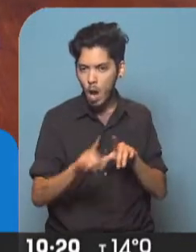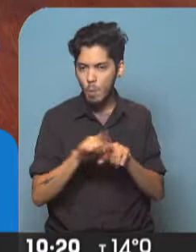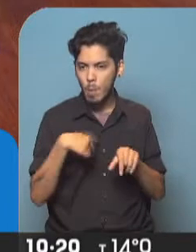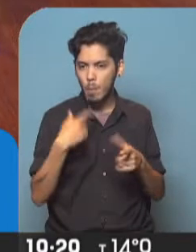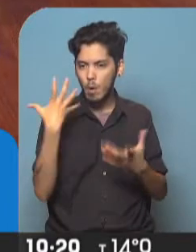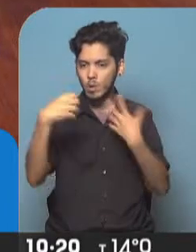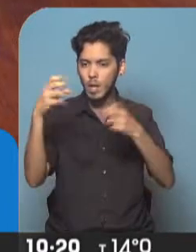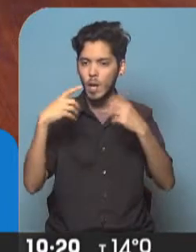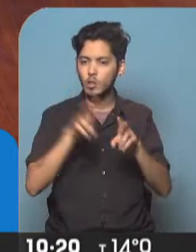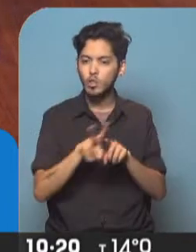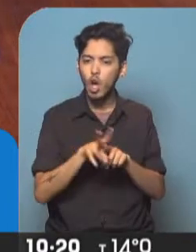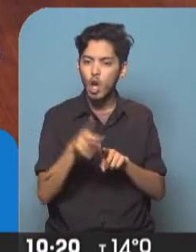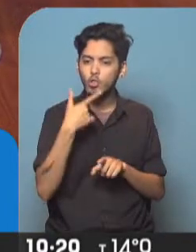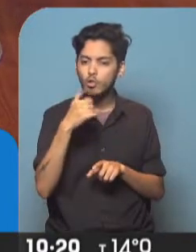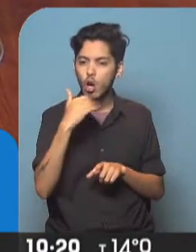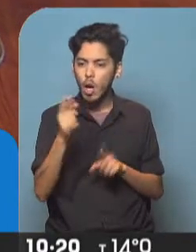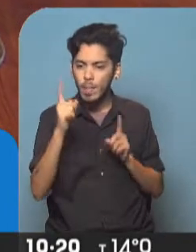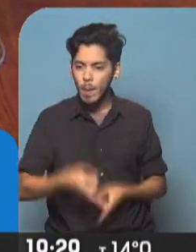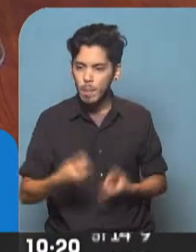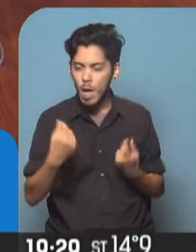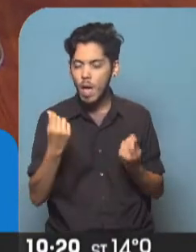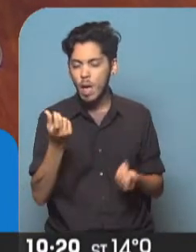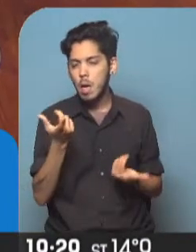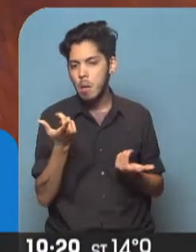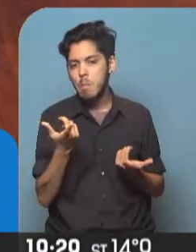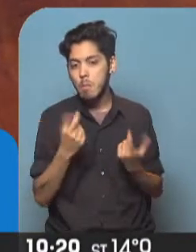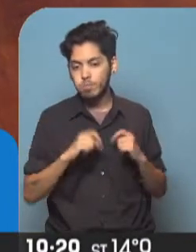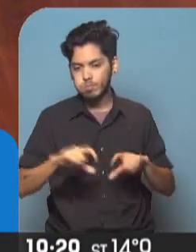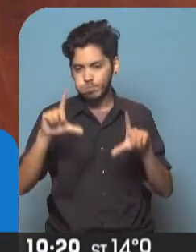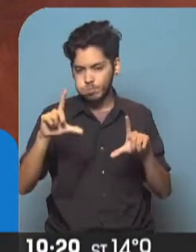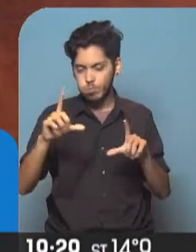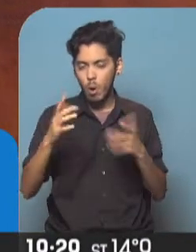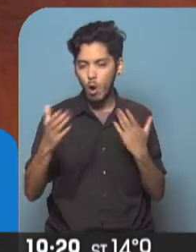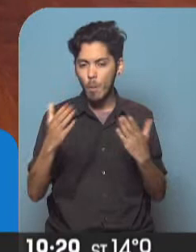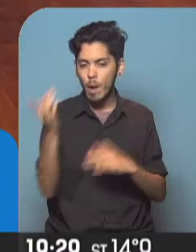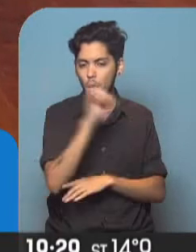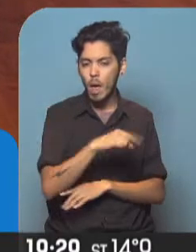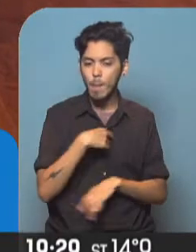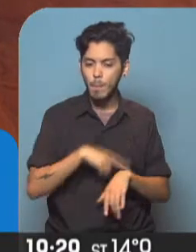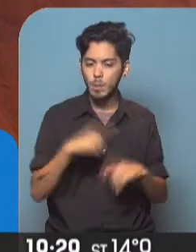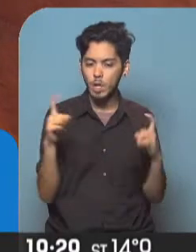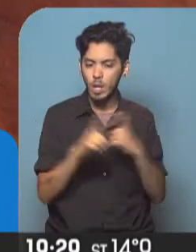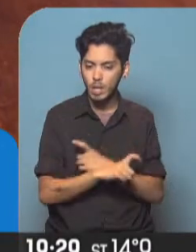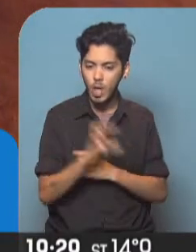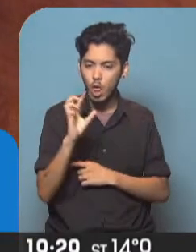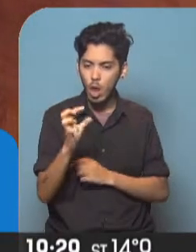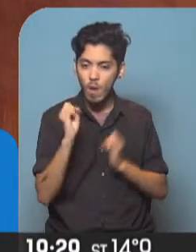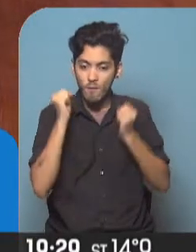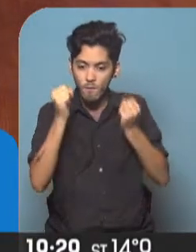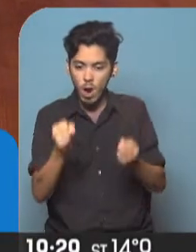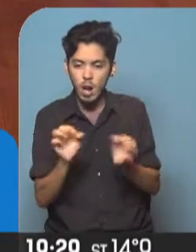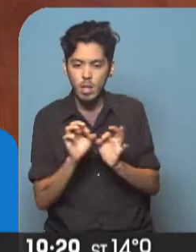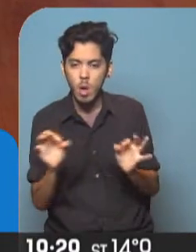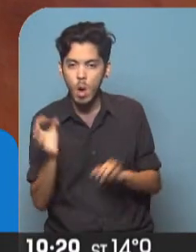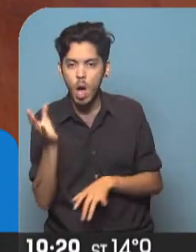de la soja de Argentina, también están bastante más altos que lo que eran momentos de crisis. El dólar no está tan fuerte